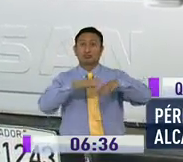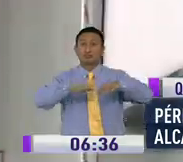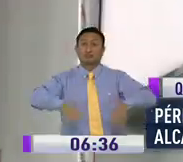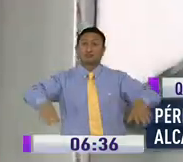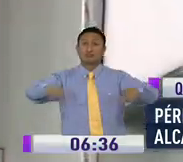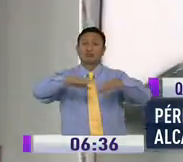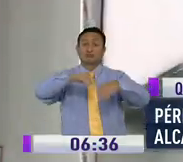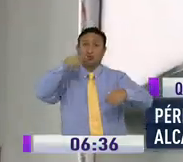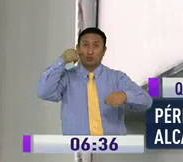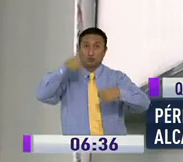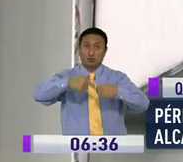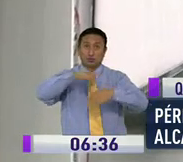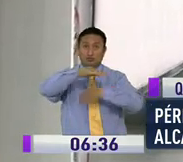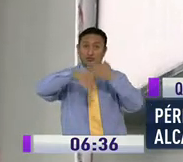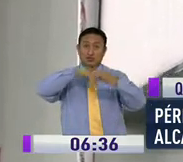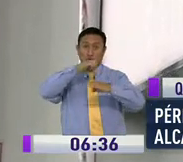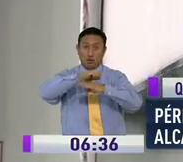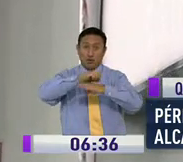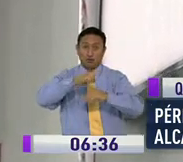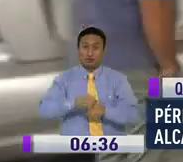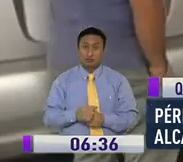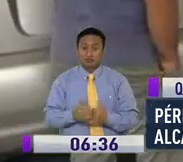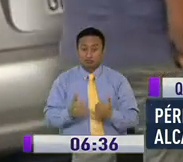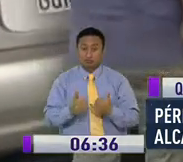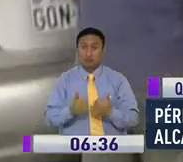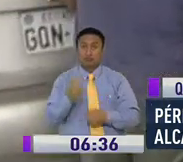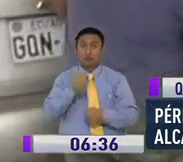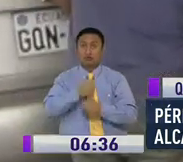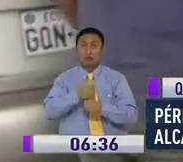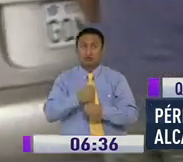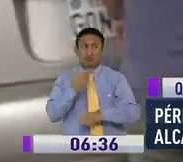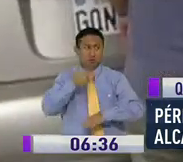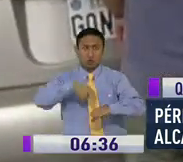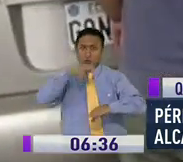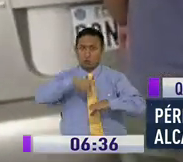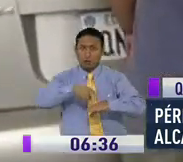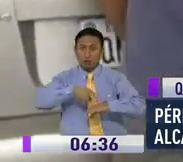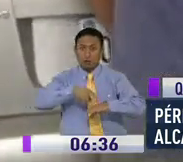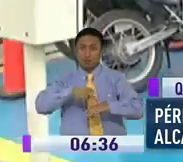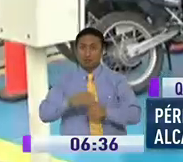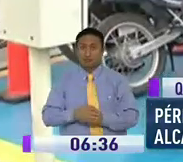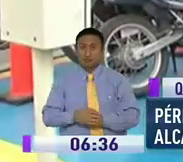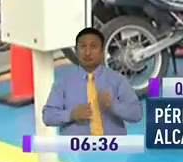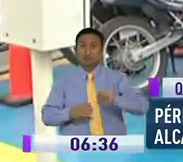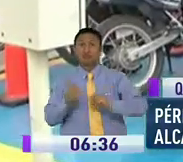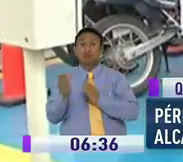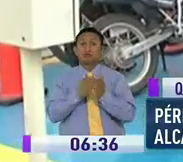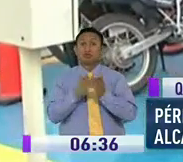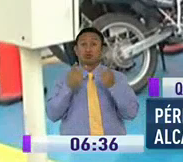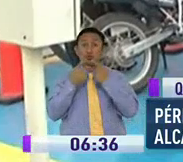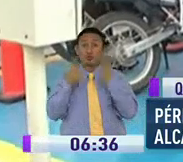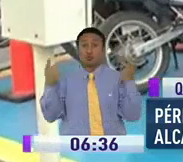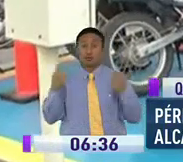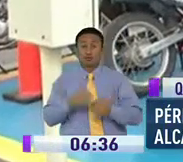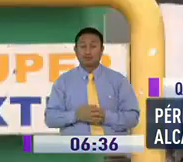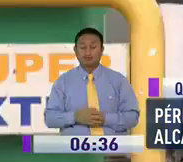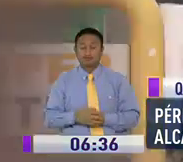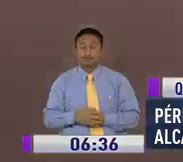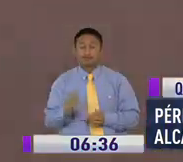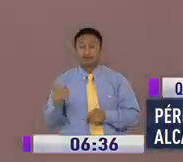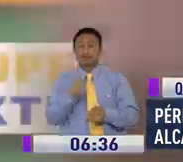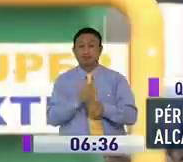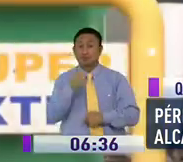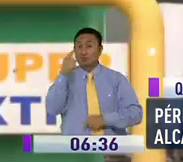de servicio a nivel nacional estarían trabajando con normalidad, ya que es un servicio público, por ende